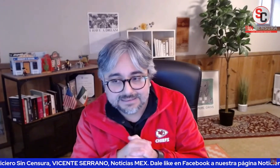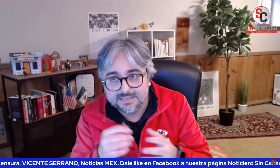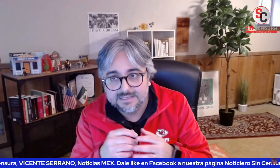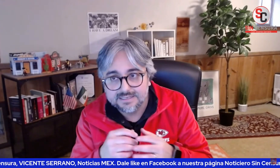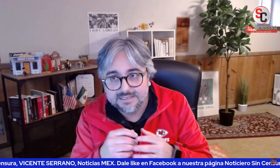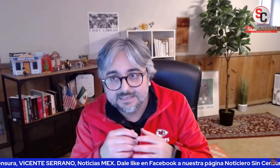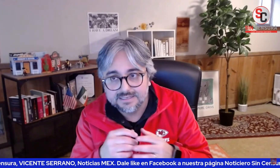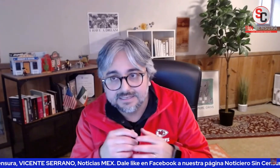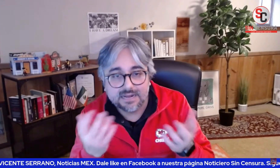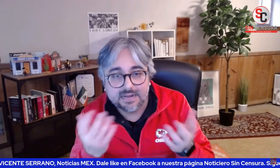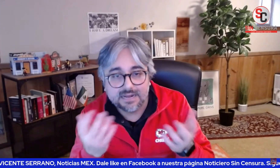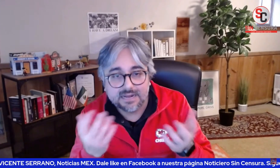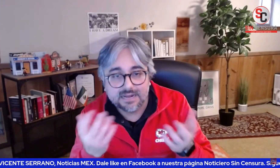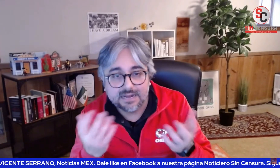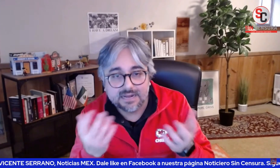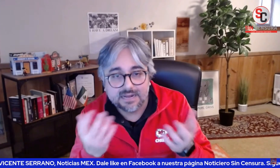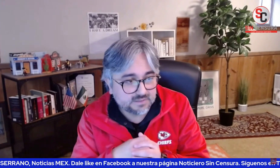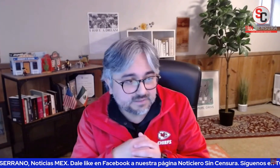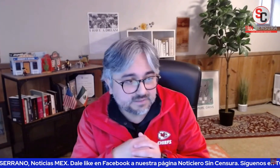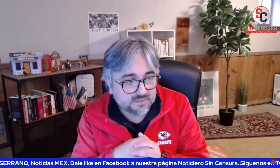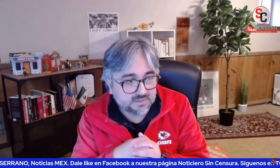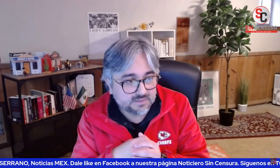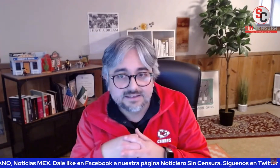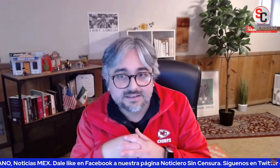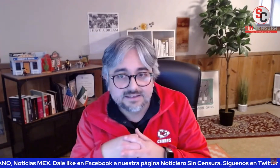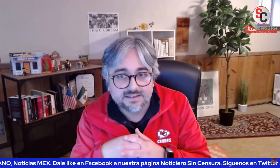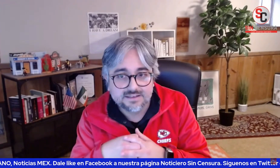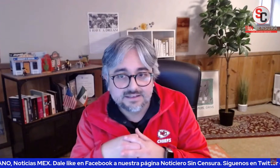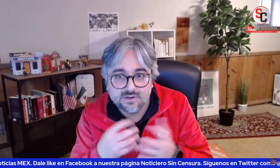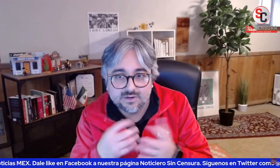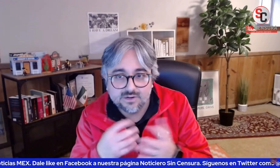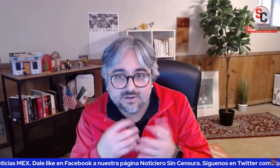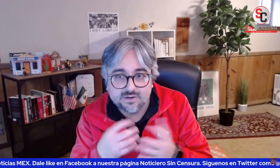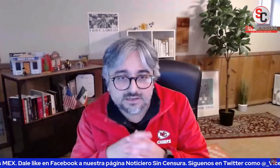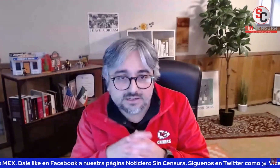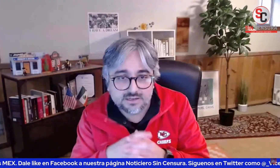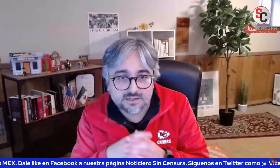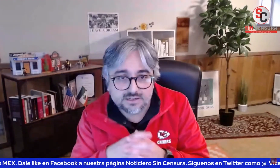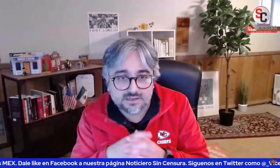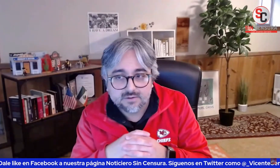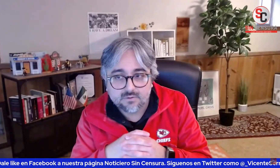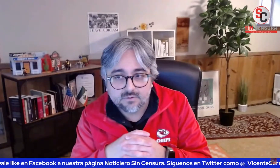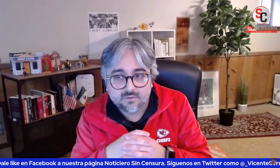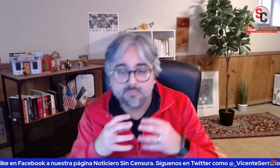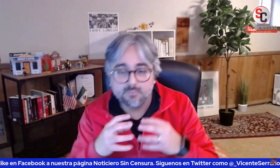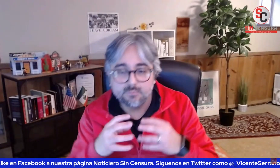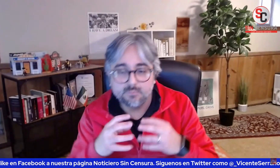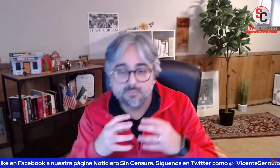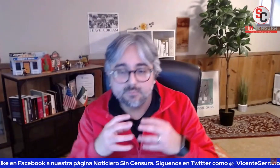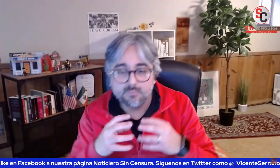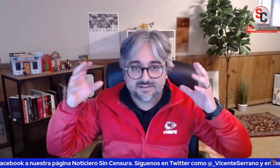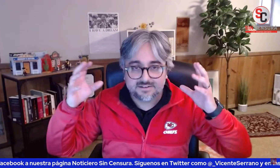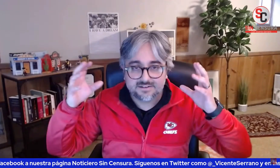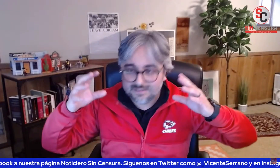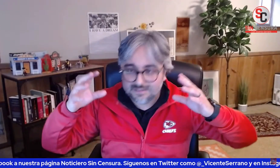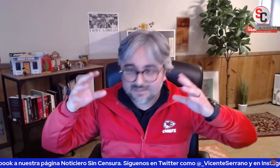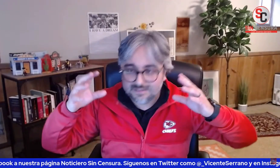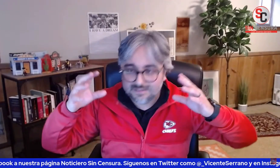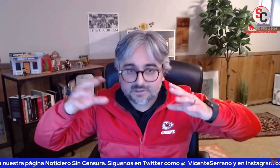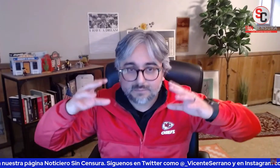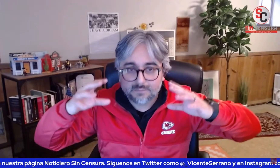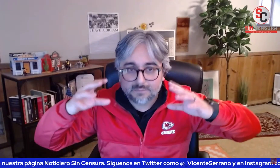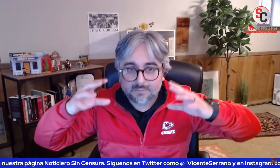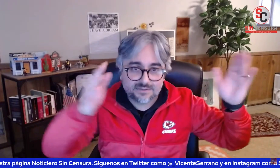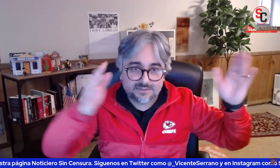la que pues hasta grabaron al expresidente siendo el cachorro del imperio. Cuando eso se puede hacer, tener,